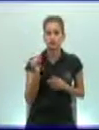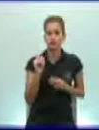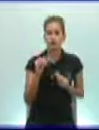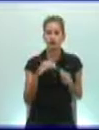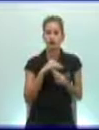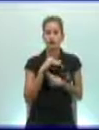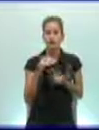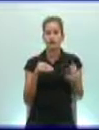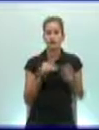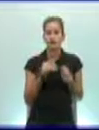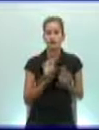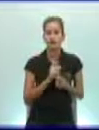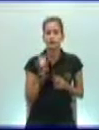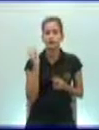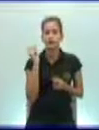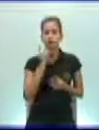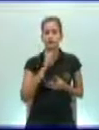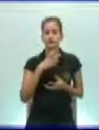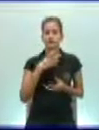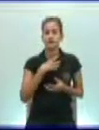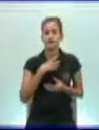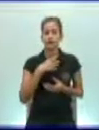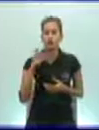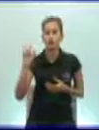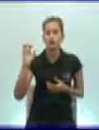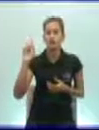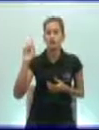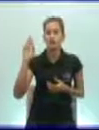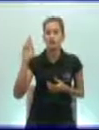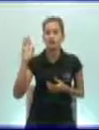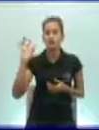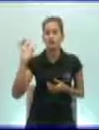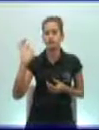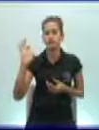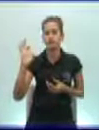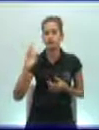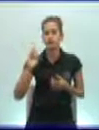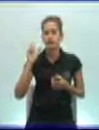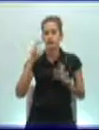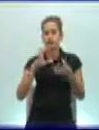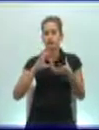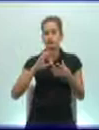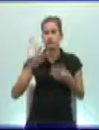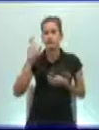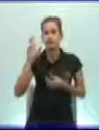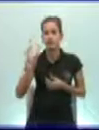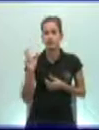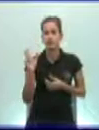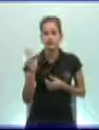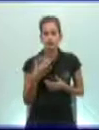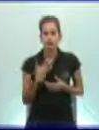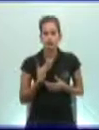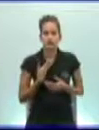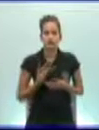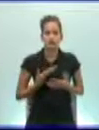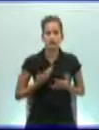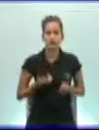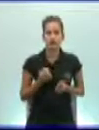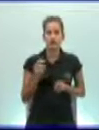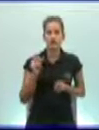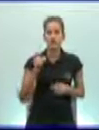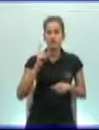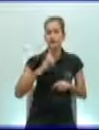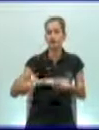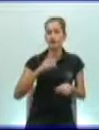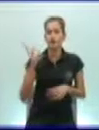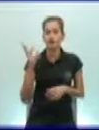una terminación que contiene los morfemas verbales, los que expresan el tiempo, el número, la